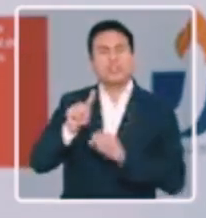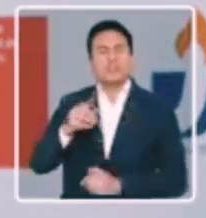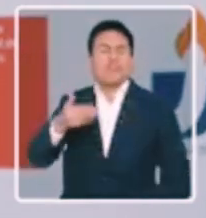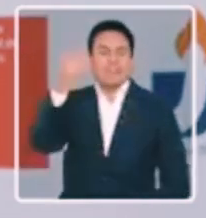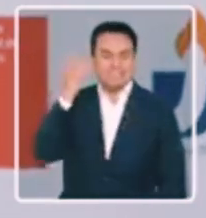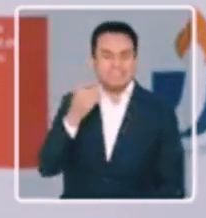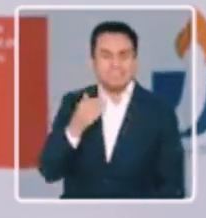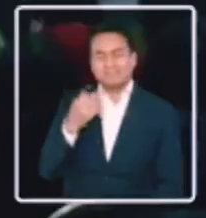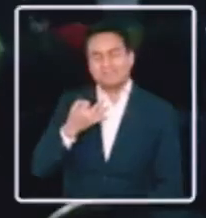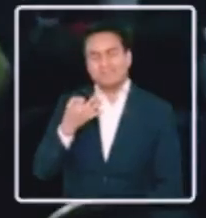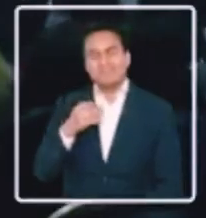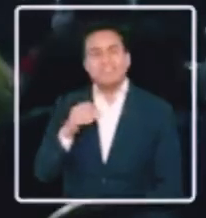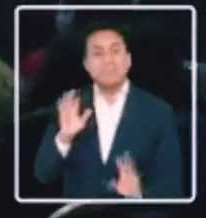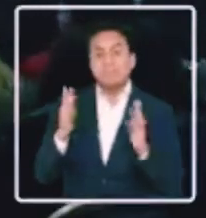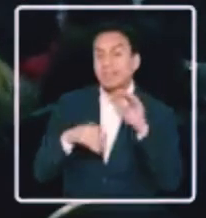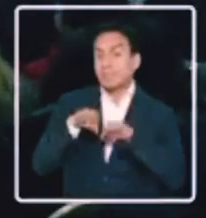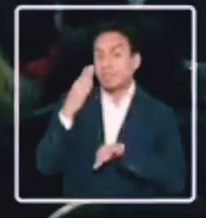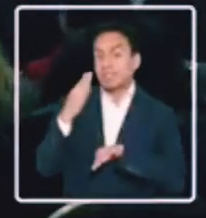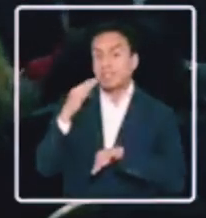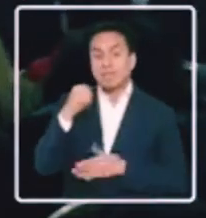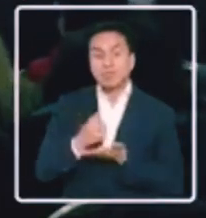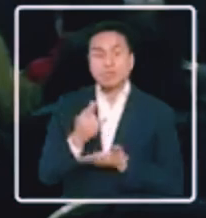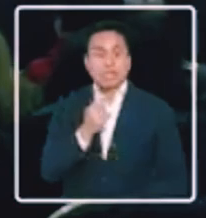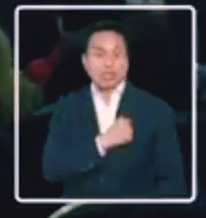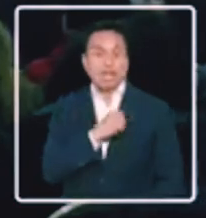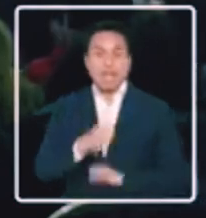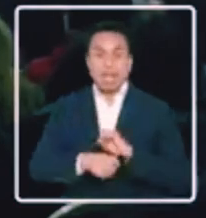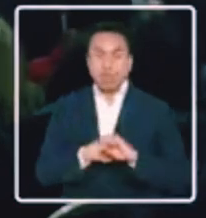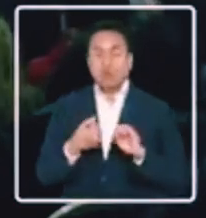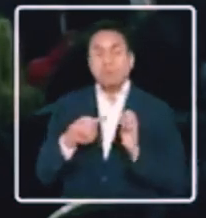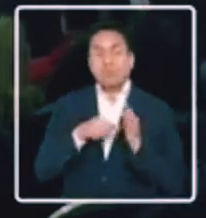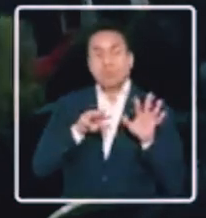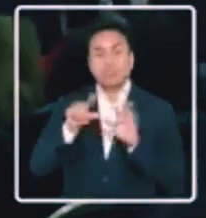91 pero más importante campeón con la Católica del